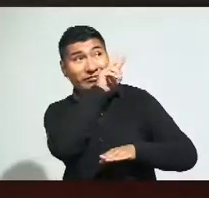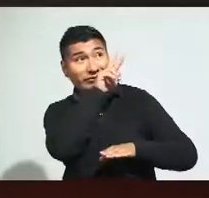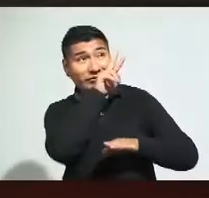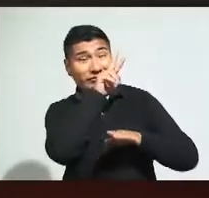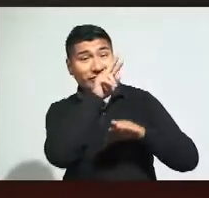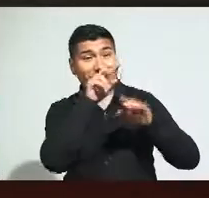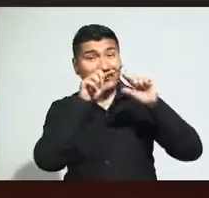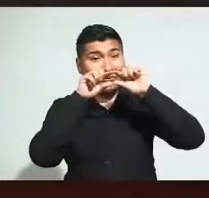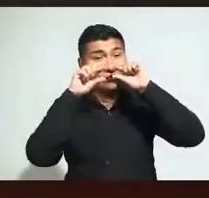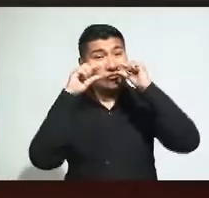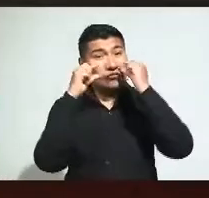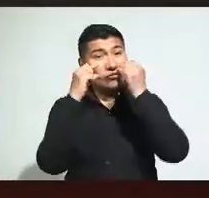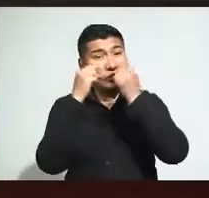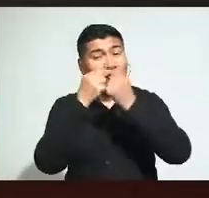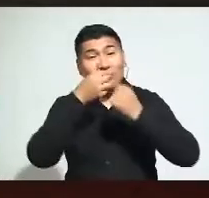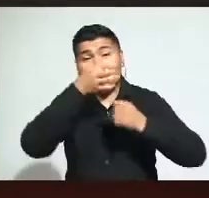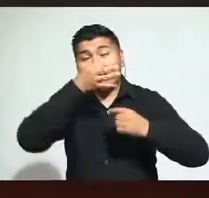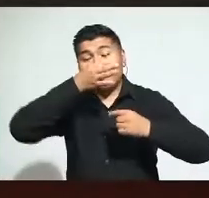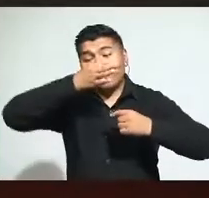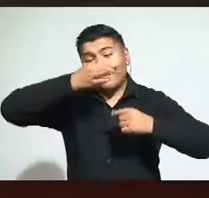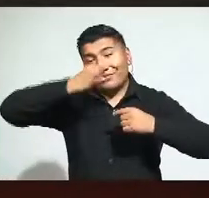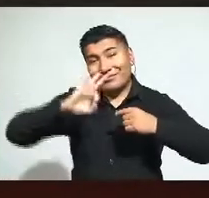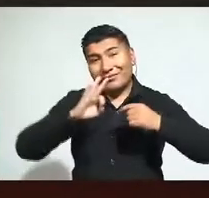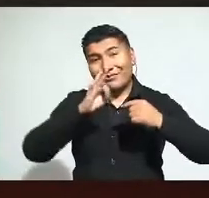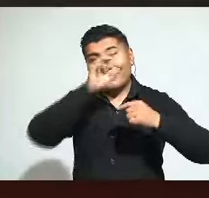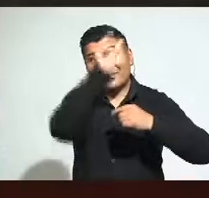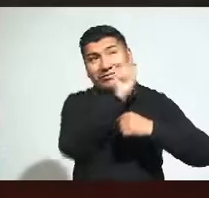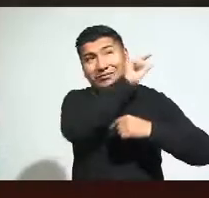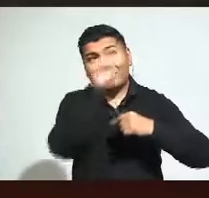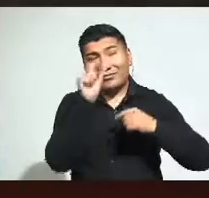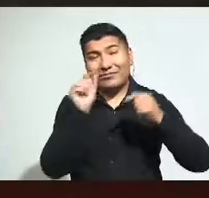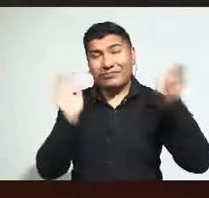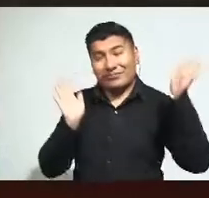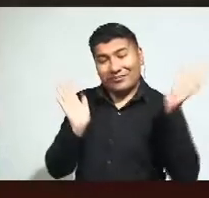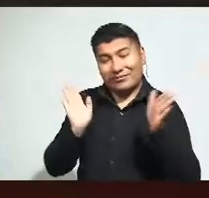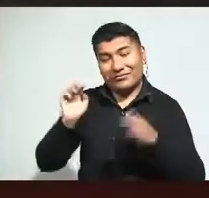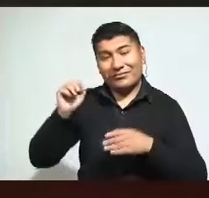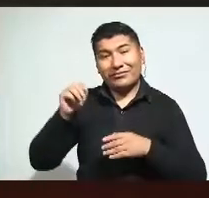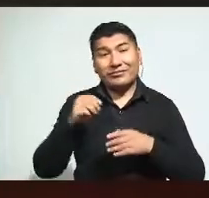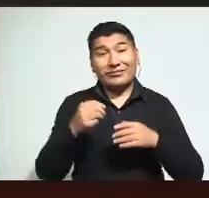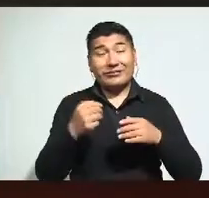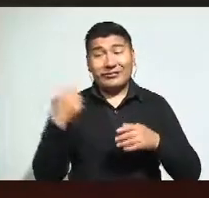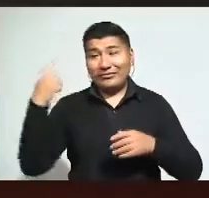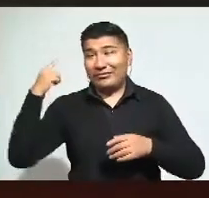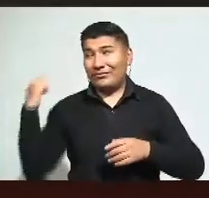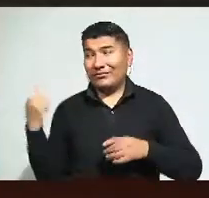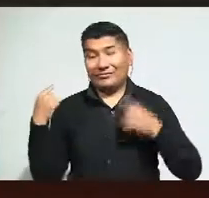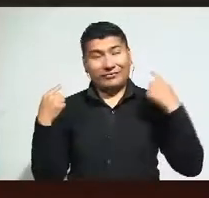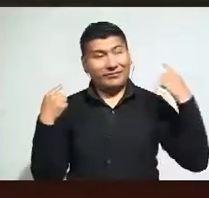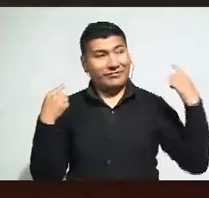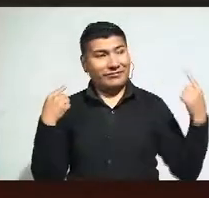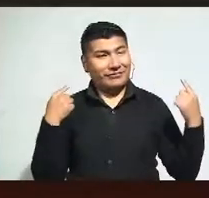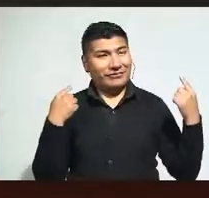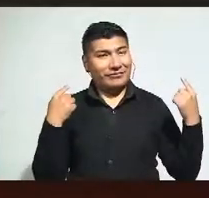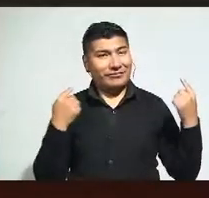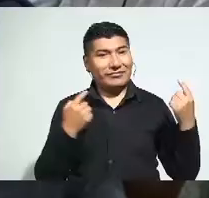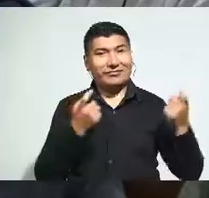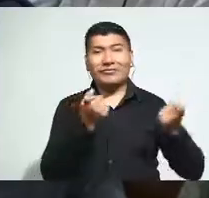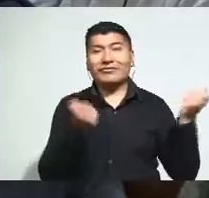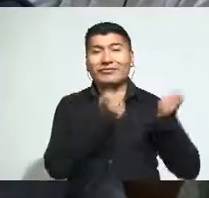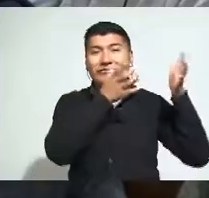que se encuentra hacer cerca de la cruz y dos malhechores crucificados junto a